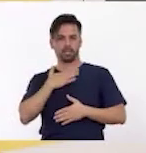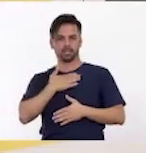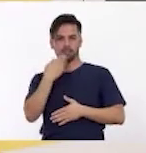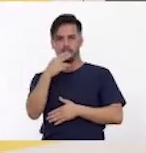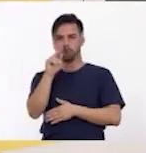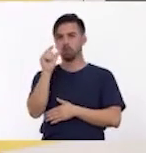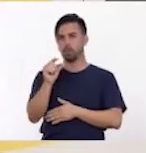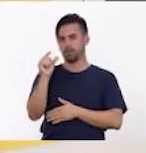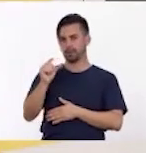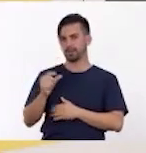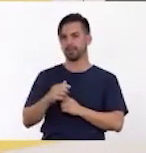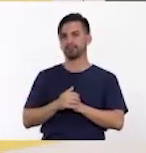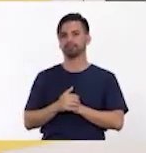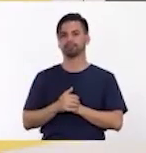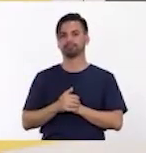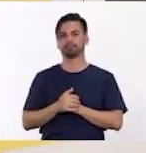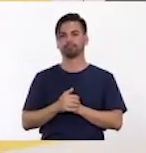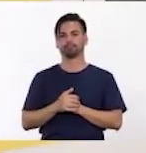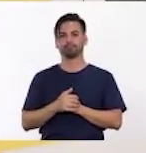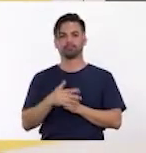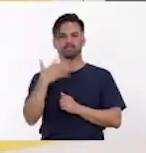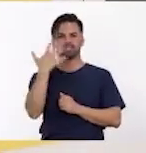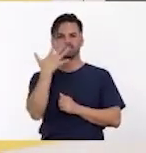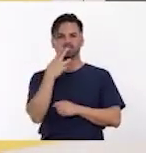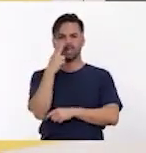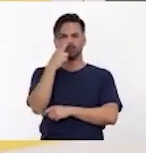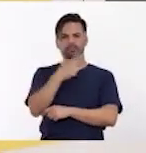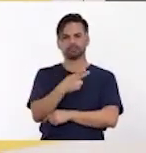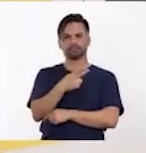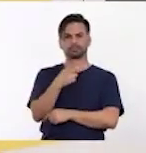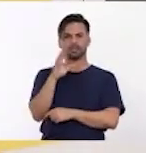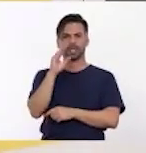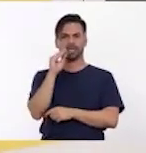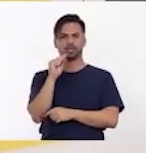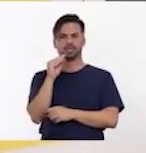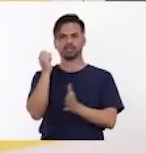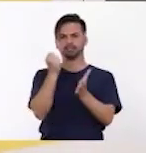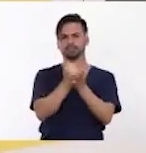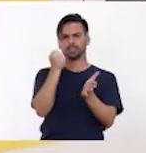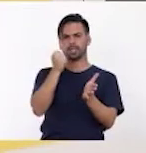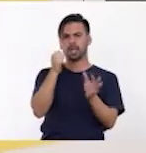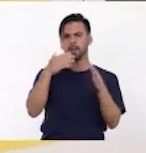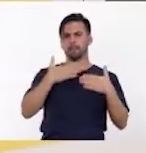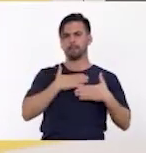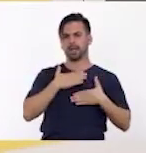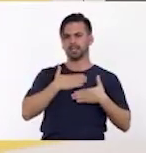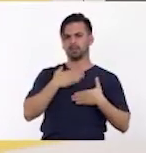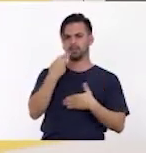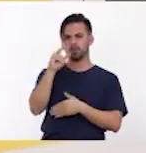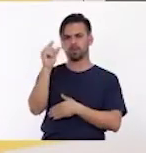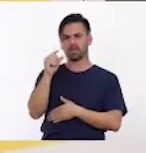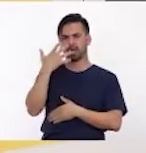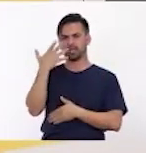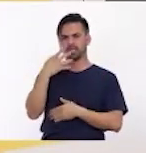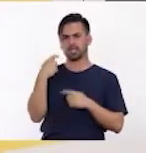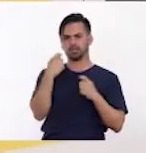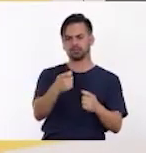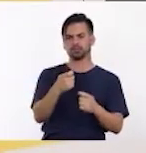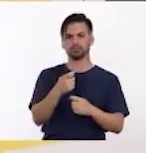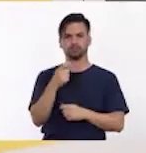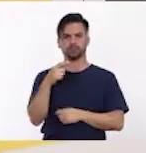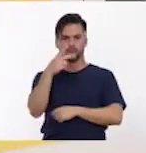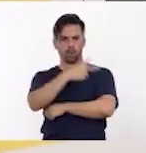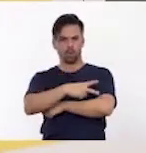La categoría no la da el país, la da la UNESCO, la dan instituciones internacionales, y